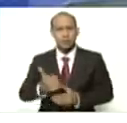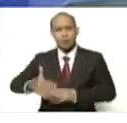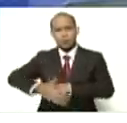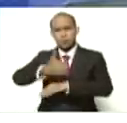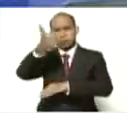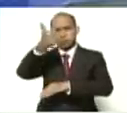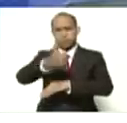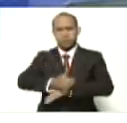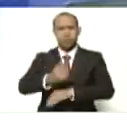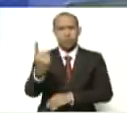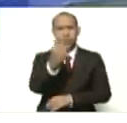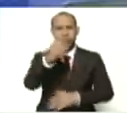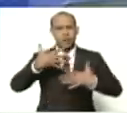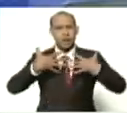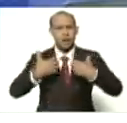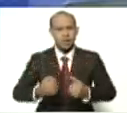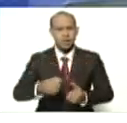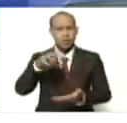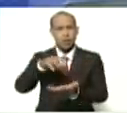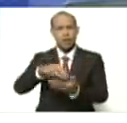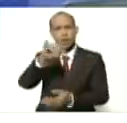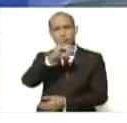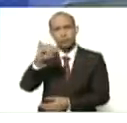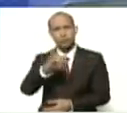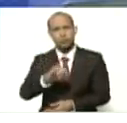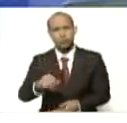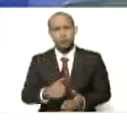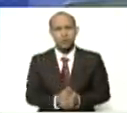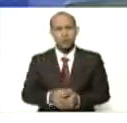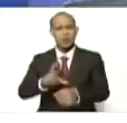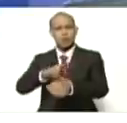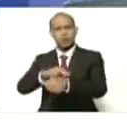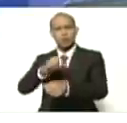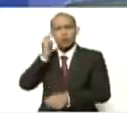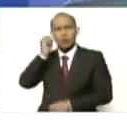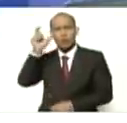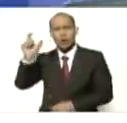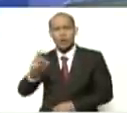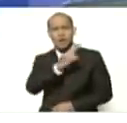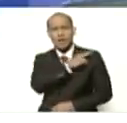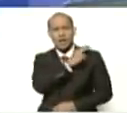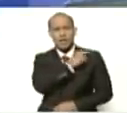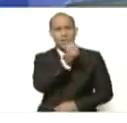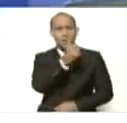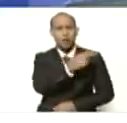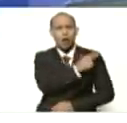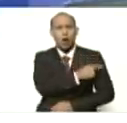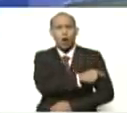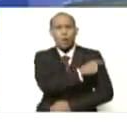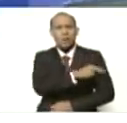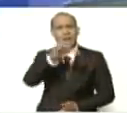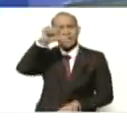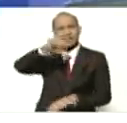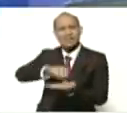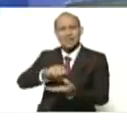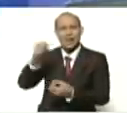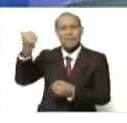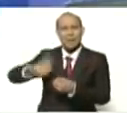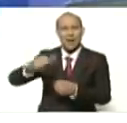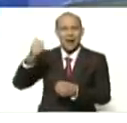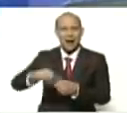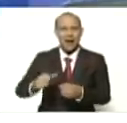única de salud del estado con la doctora roxanna vásquez directora del hospital central de maracaibo